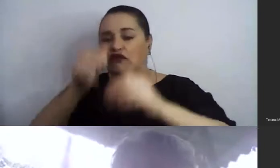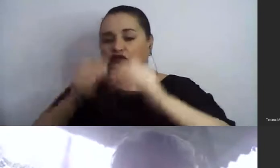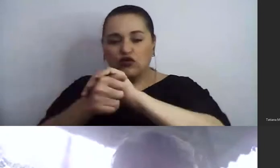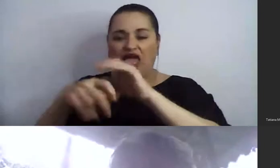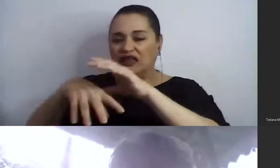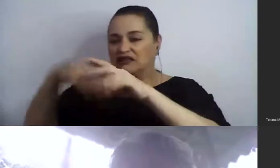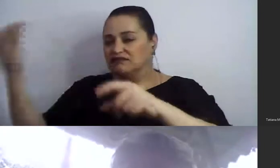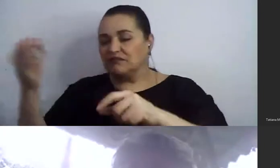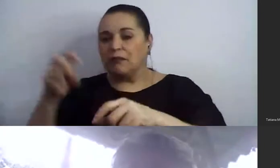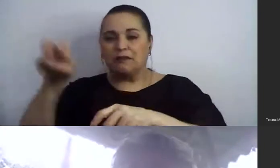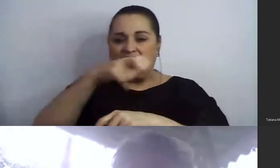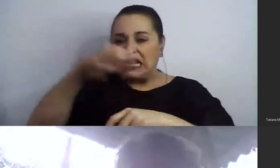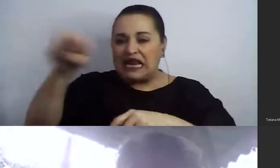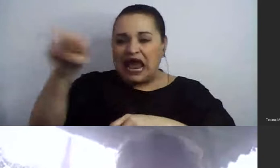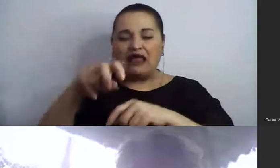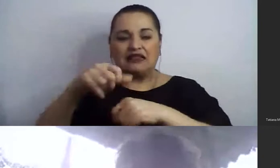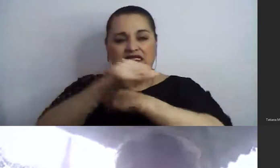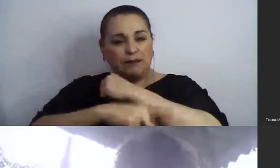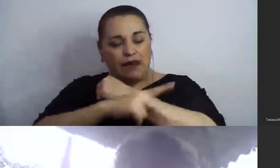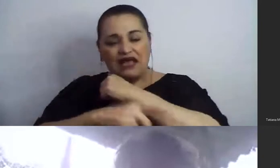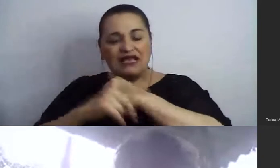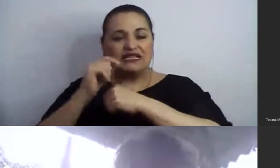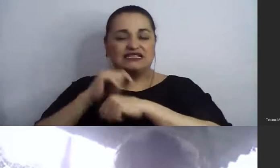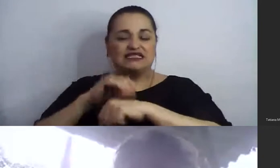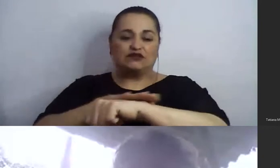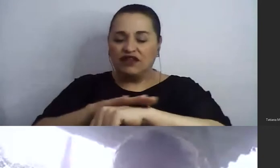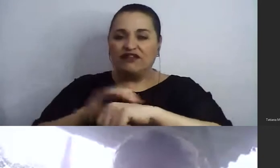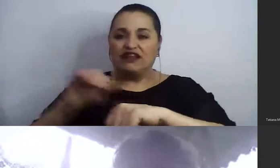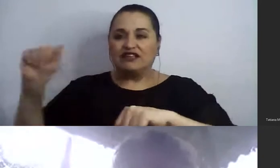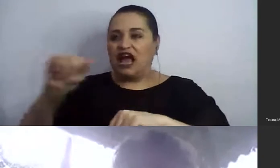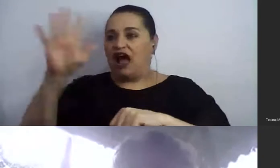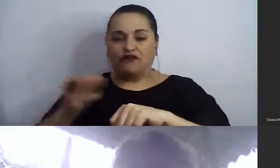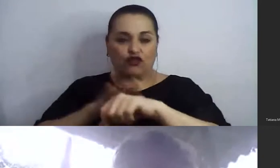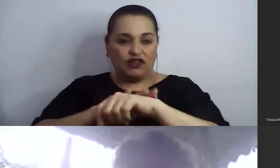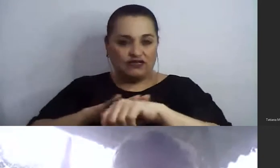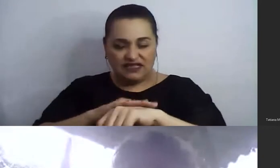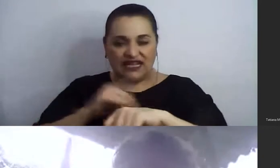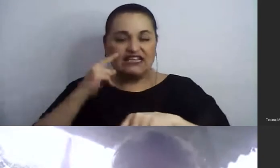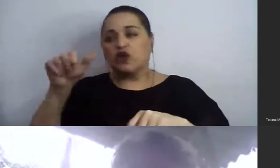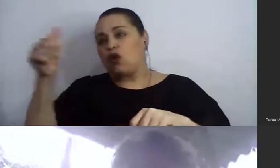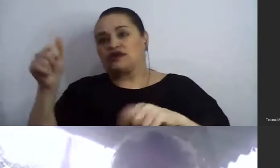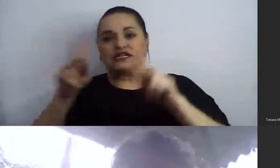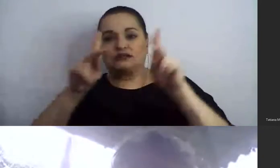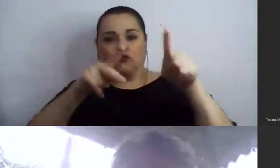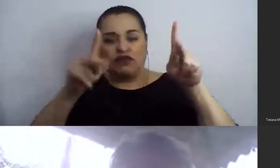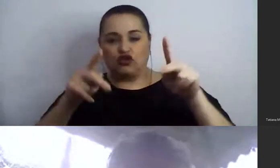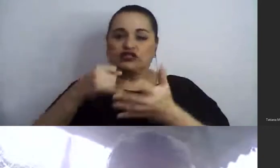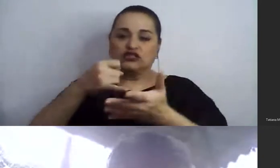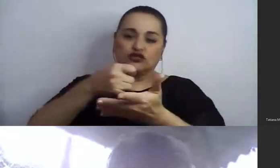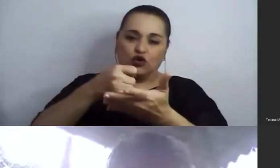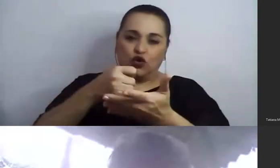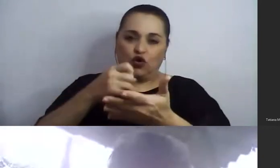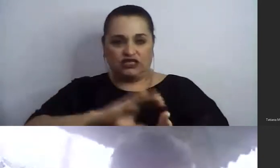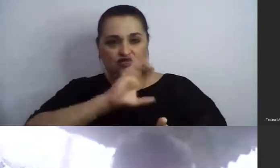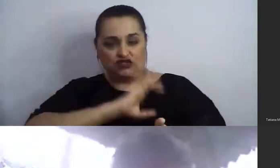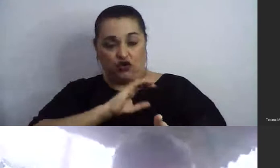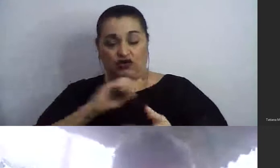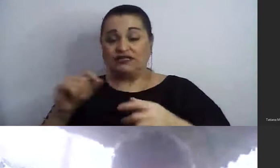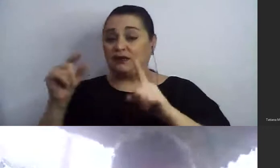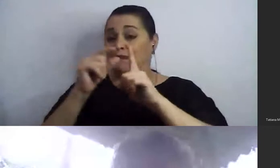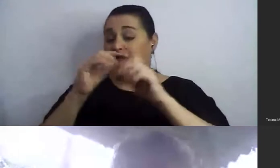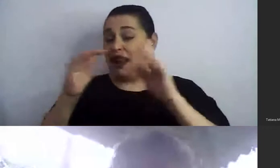migrantes pueblos indígenas y afrodescendientes entre otras poblaciones en condiciones de vulnerabilidad en palabras de la alta